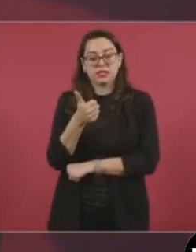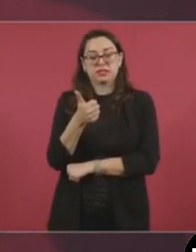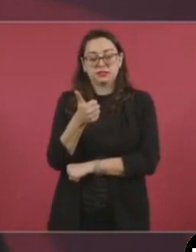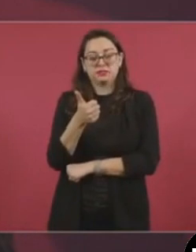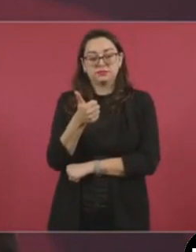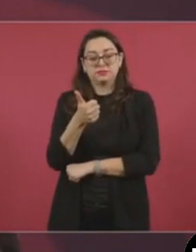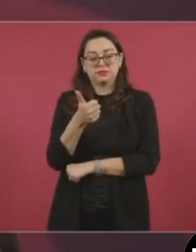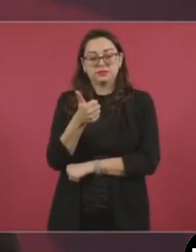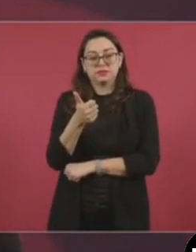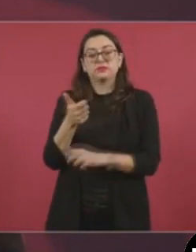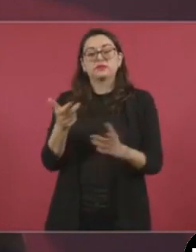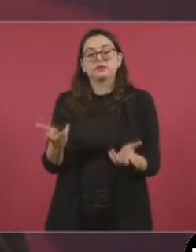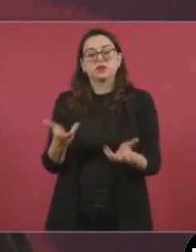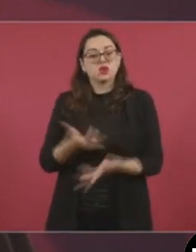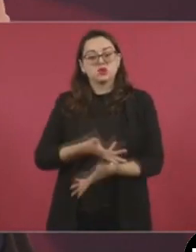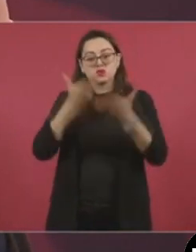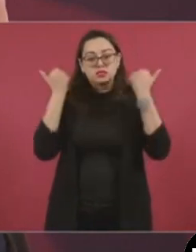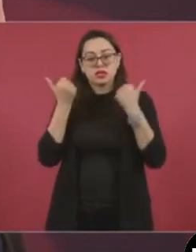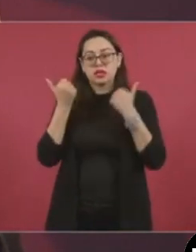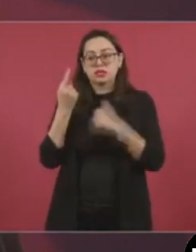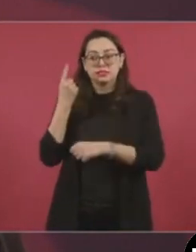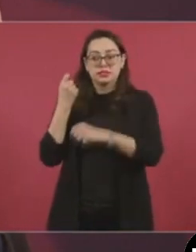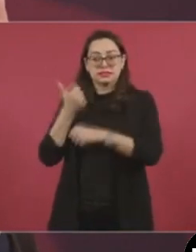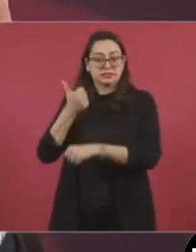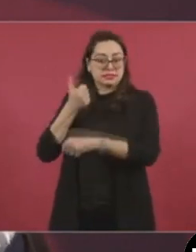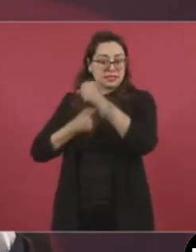no sé si hace 6 años la Procuraduría